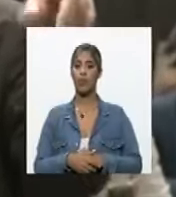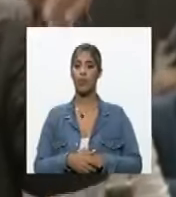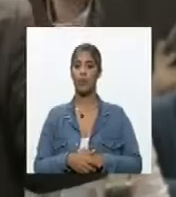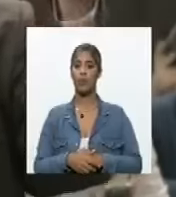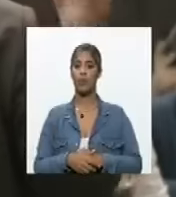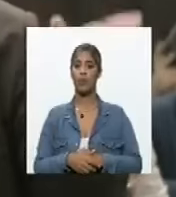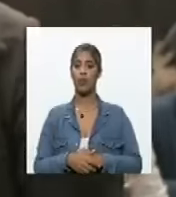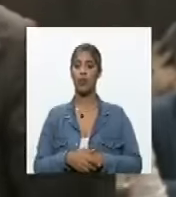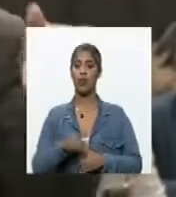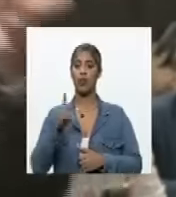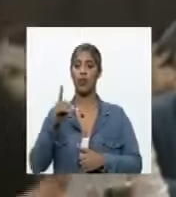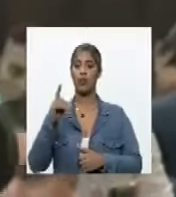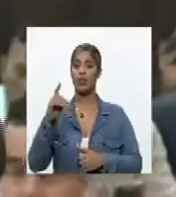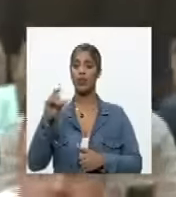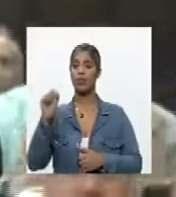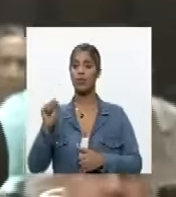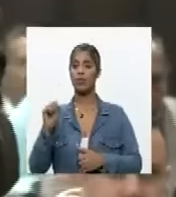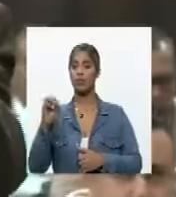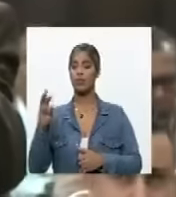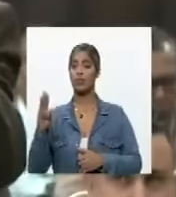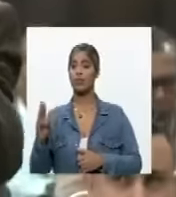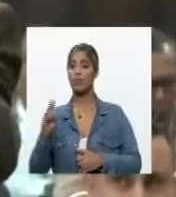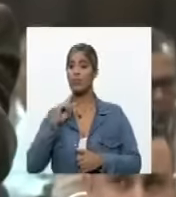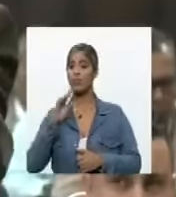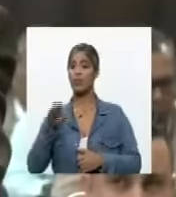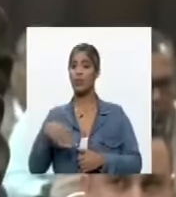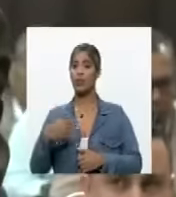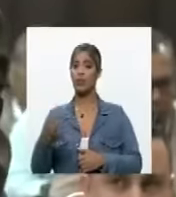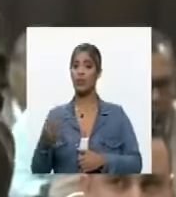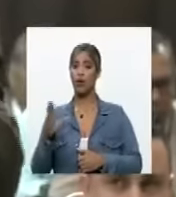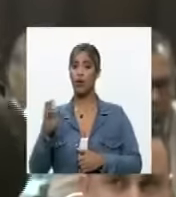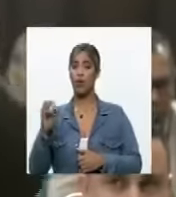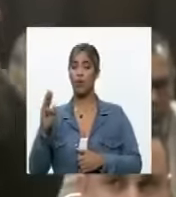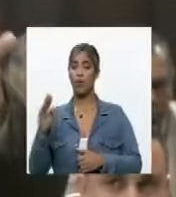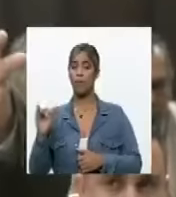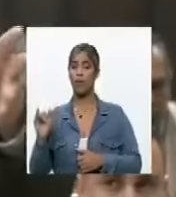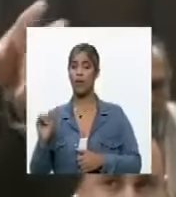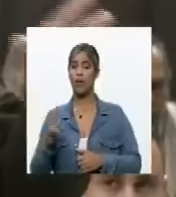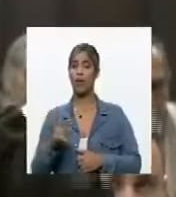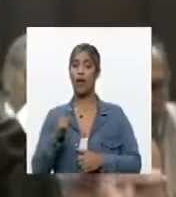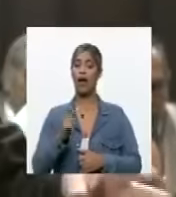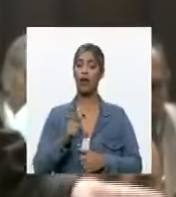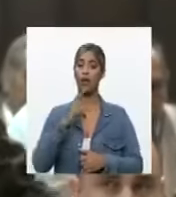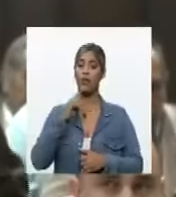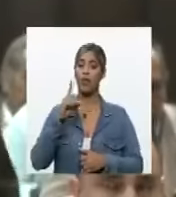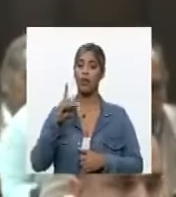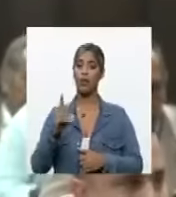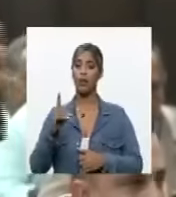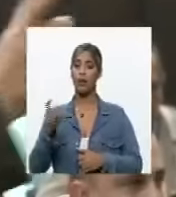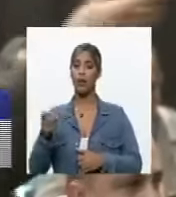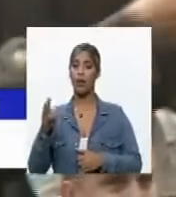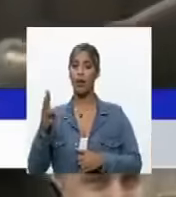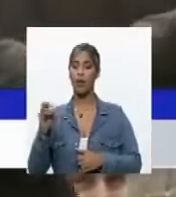DICIP y eso fue posterior, eso fue la policía de Copey. La de Loja Deco fue la DIGEPOL.